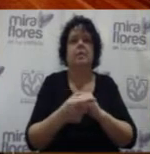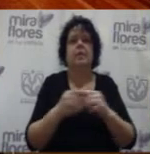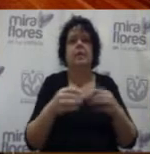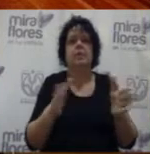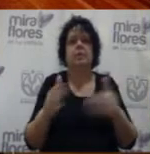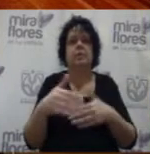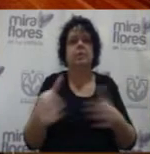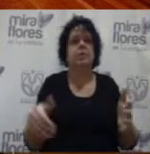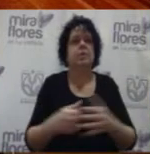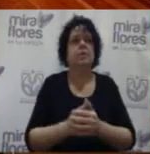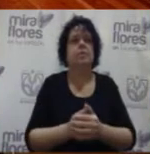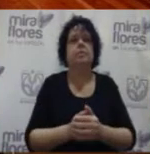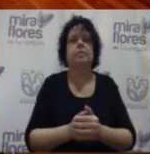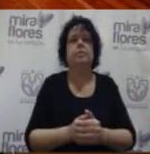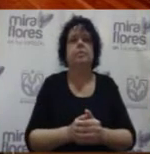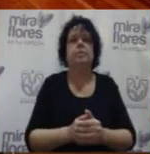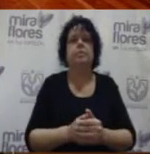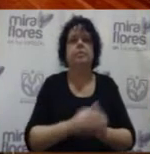favor.